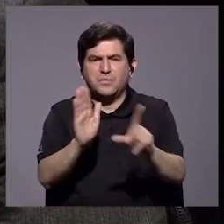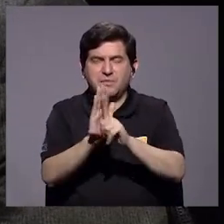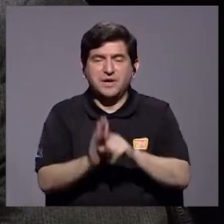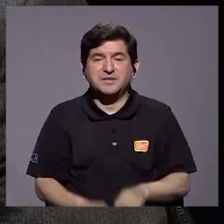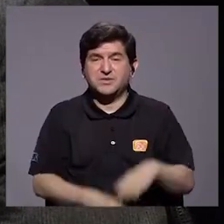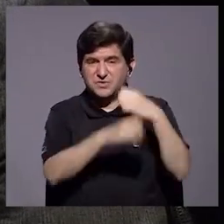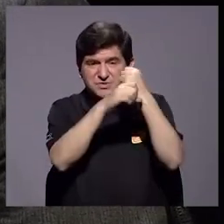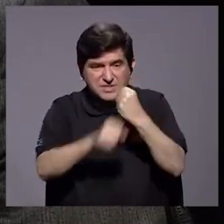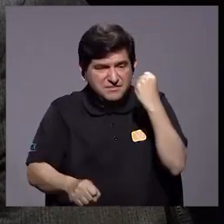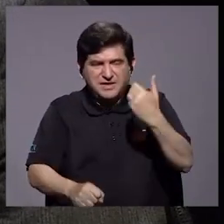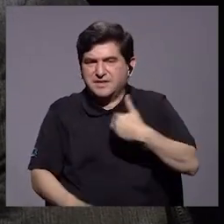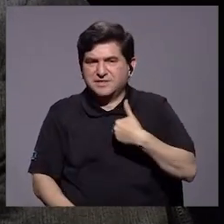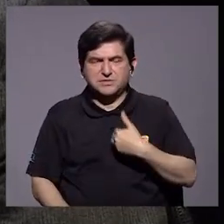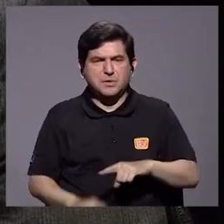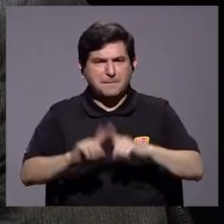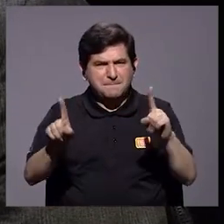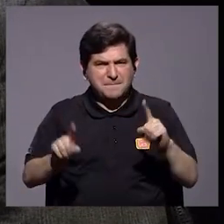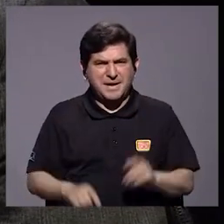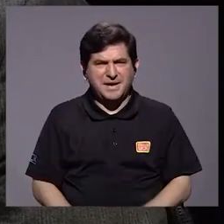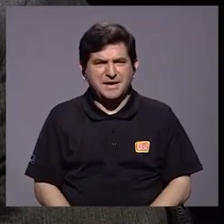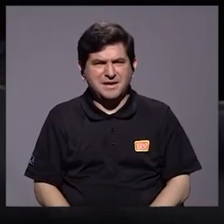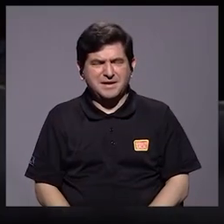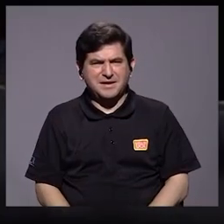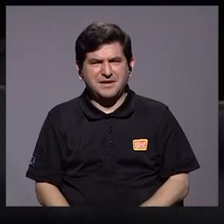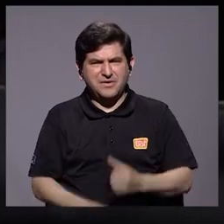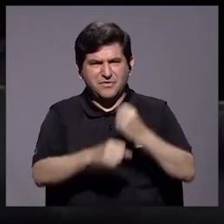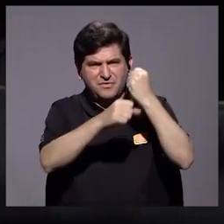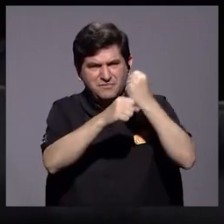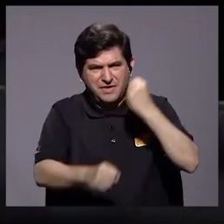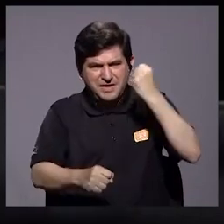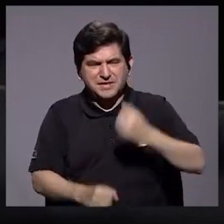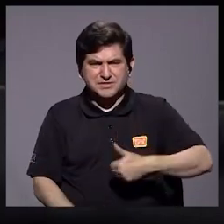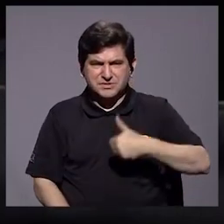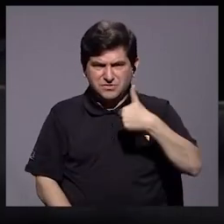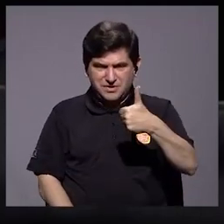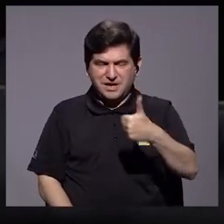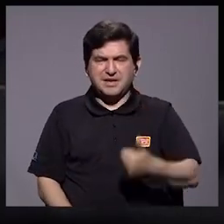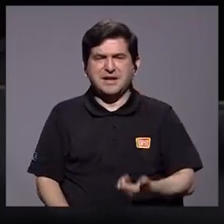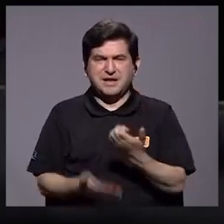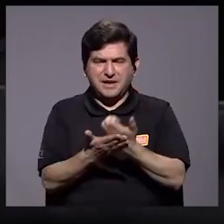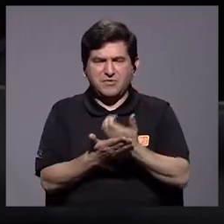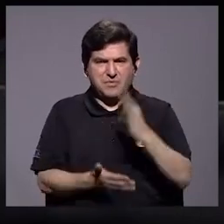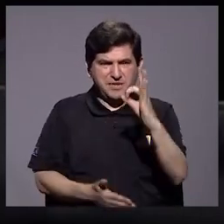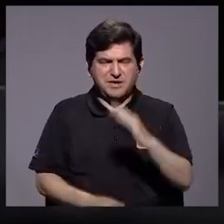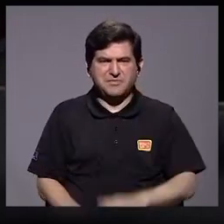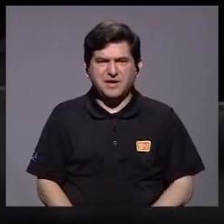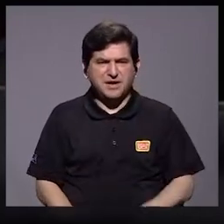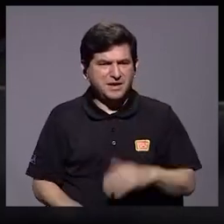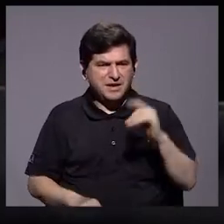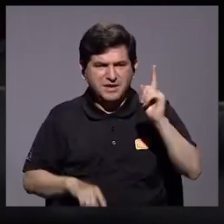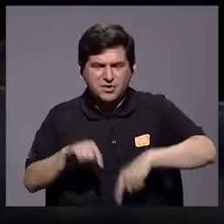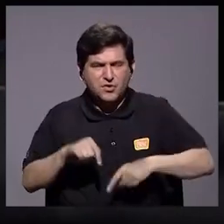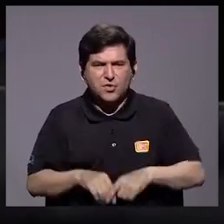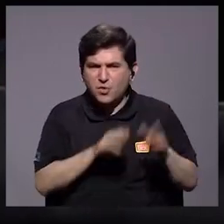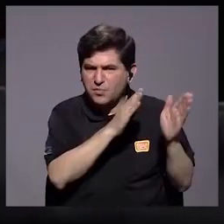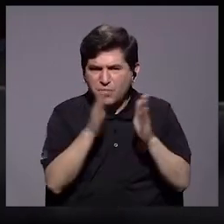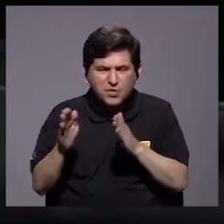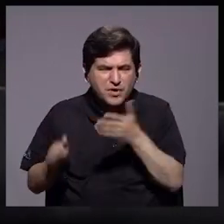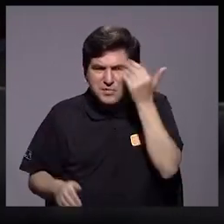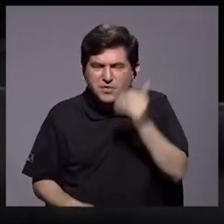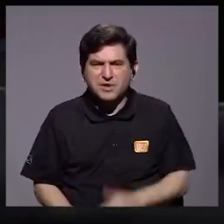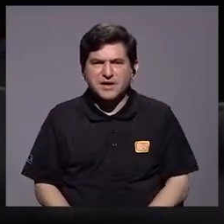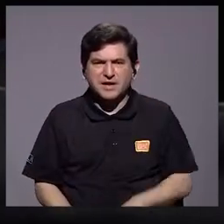no lo tiene pero programado se gana bien en la federación si uno llega porque no puede poner orden hay algún ecosistema que le hace imposible